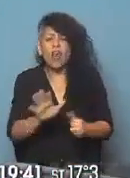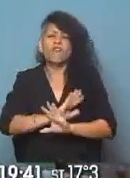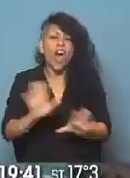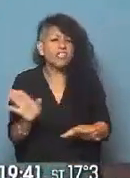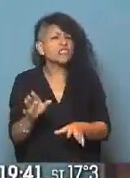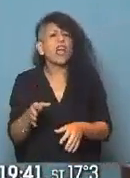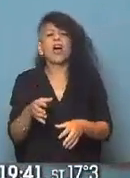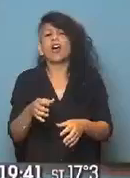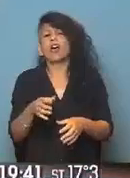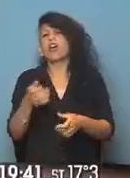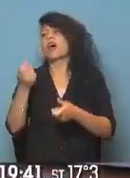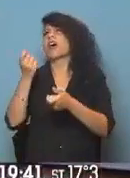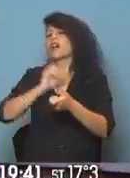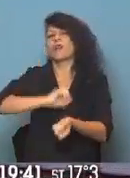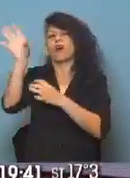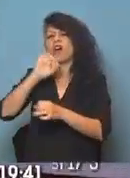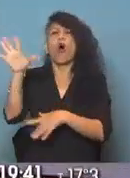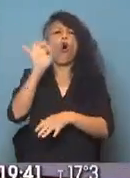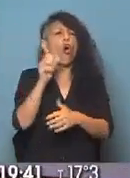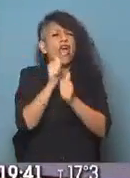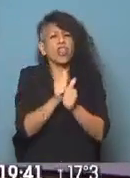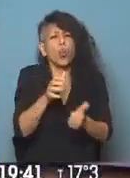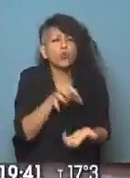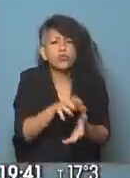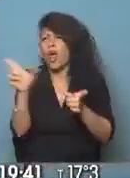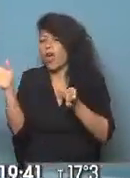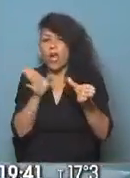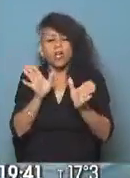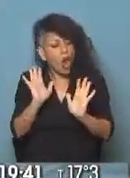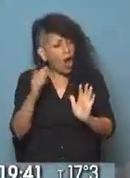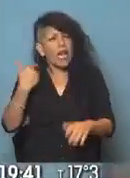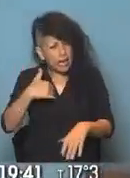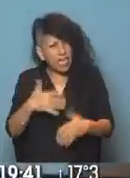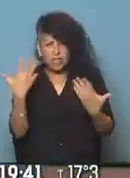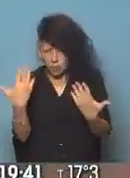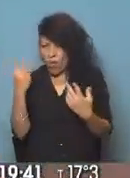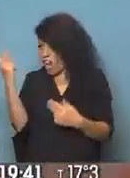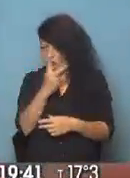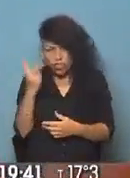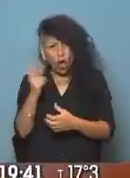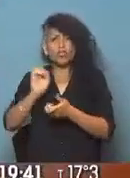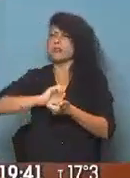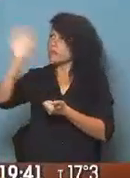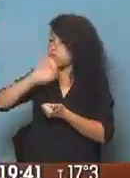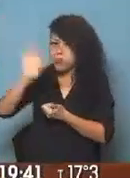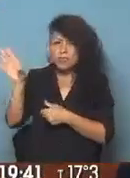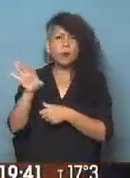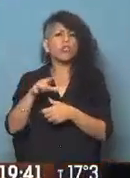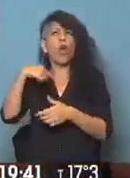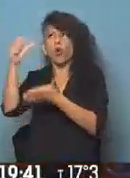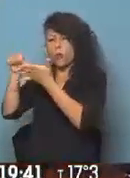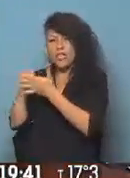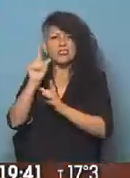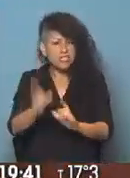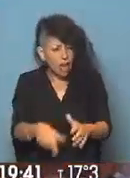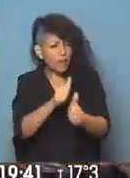modelo agroexportador o modelo industrial. En la Argentina creo que hay lugar para desarrollar ambas capacidades, el desarrollo de la pyme y la economía de cada